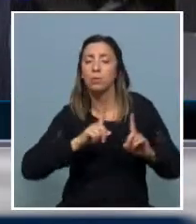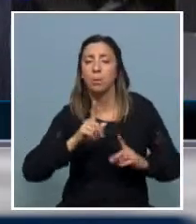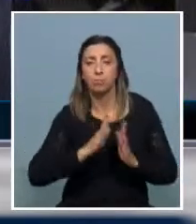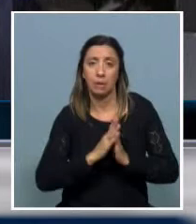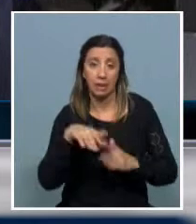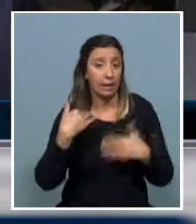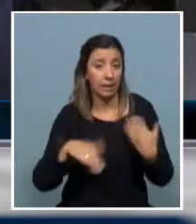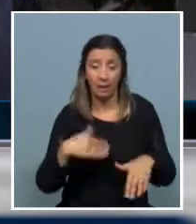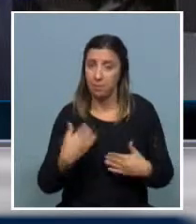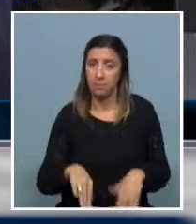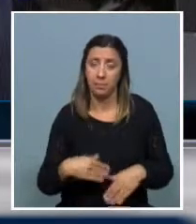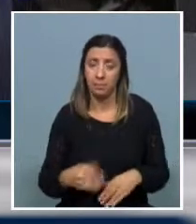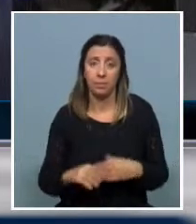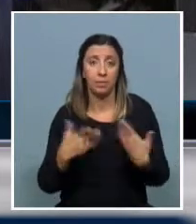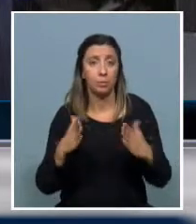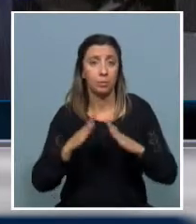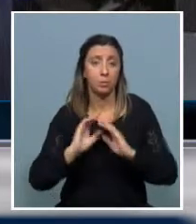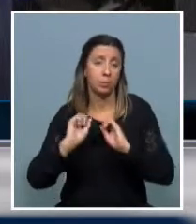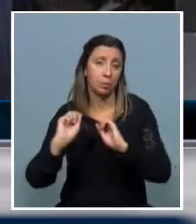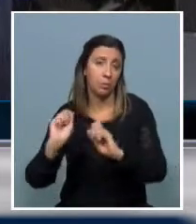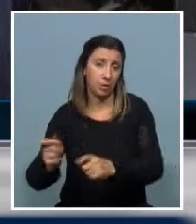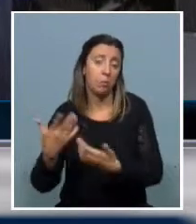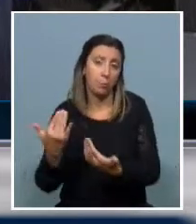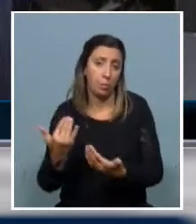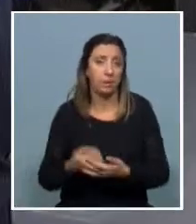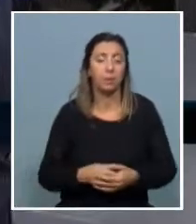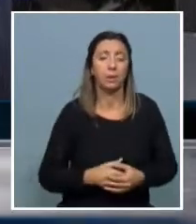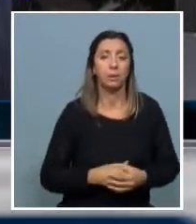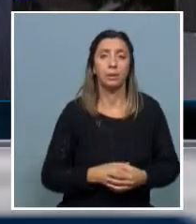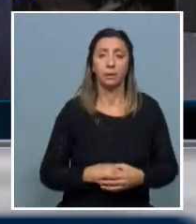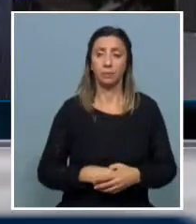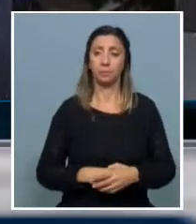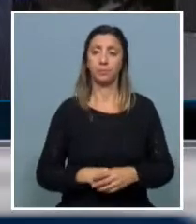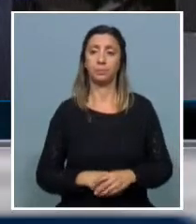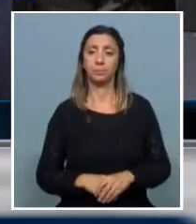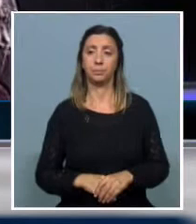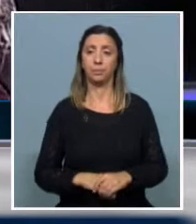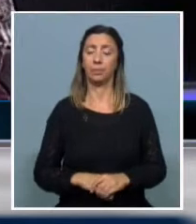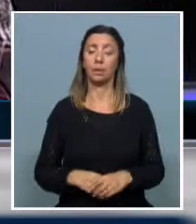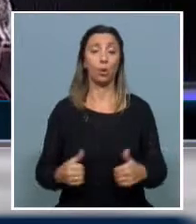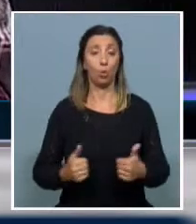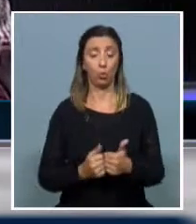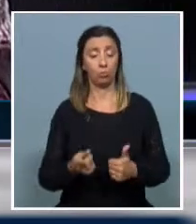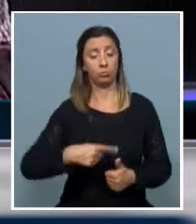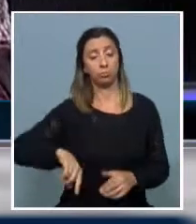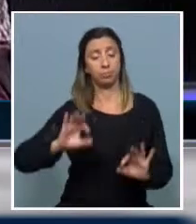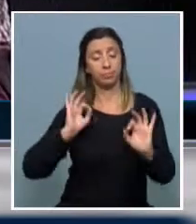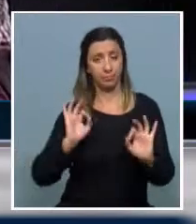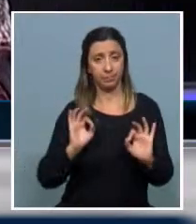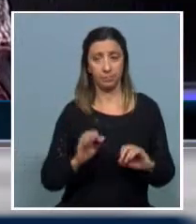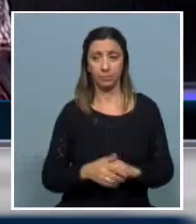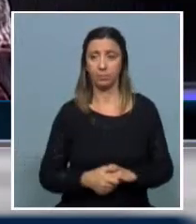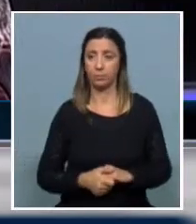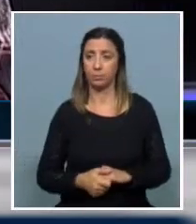favor si lo pueden tramitar rápido, los efectos de que ellos puedan acreditarlo. Bien. Después de ese control que nosotros hacemos de